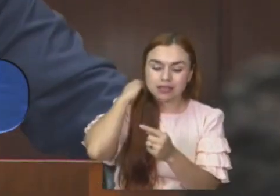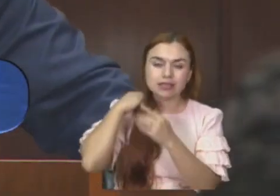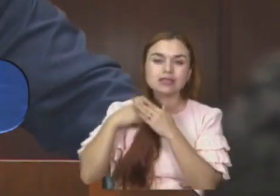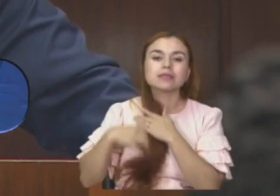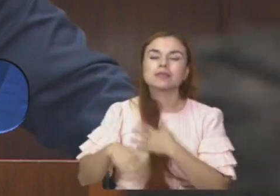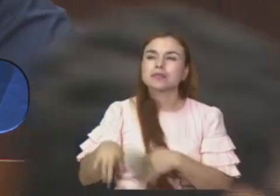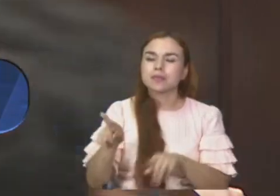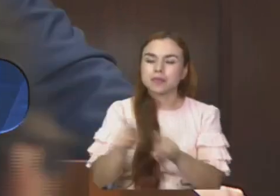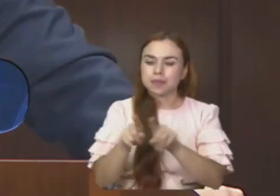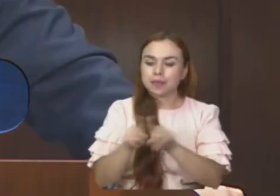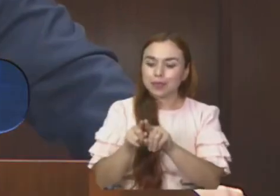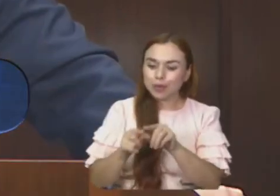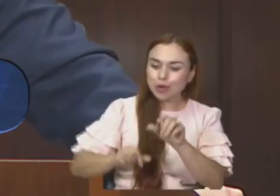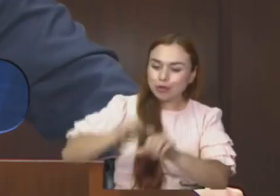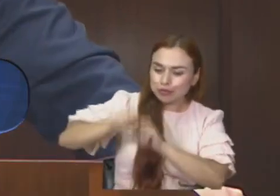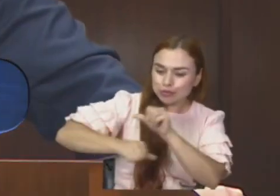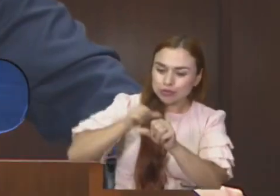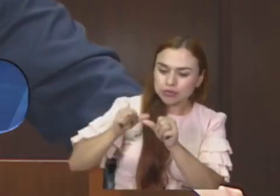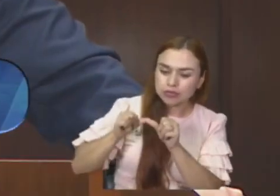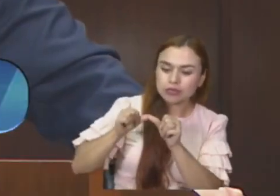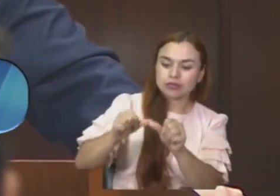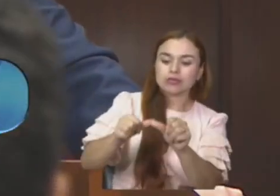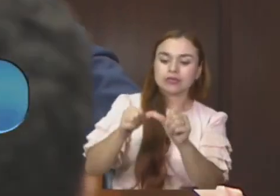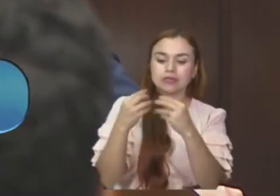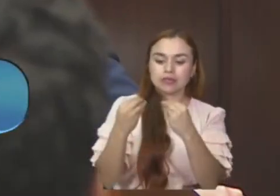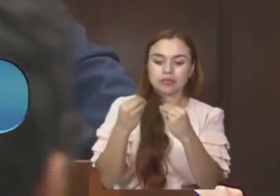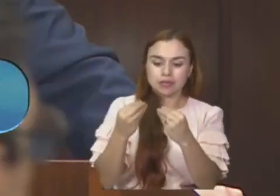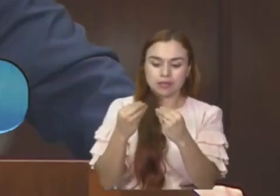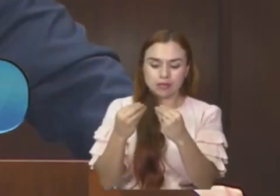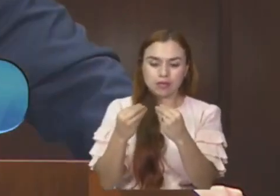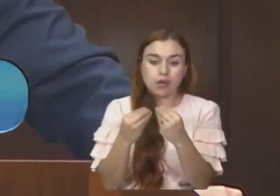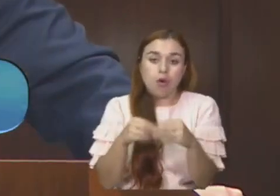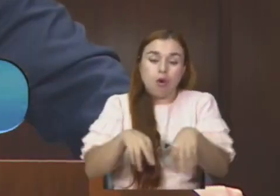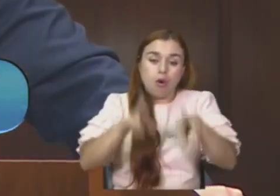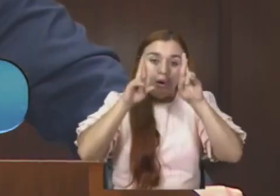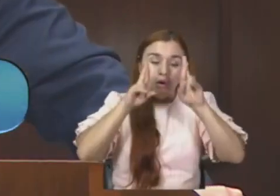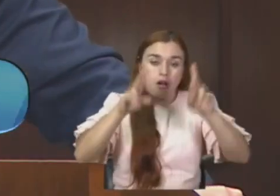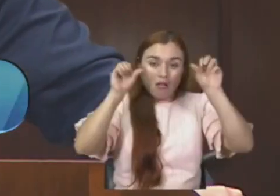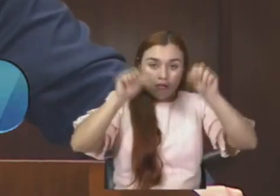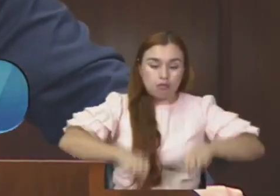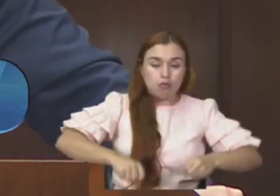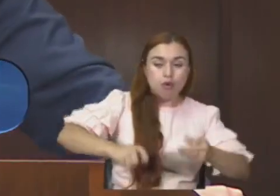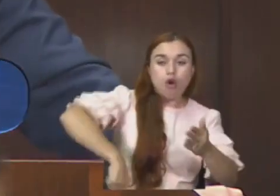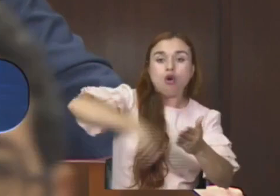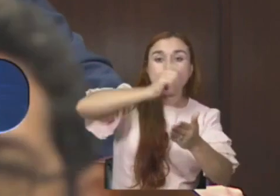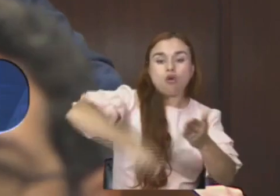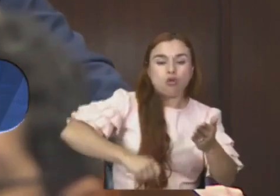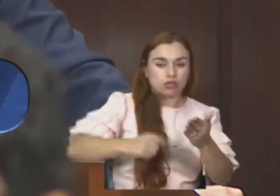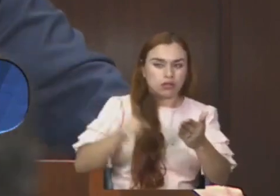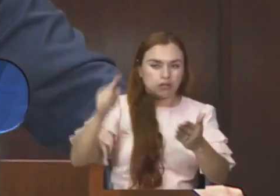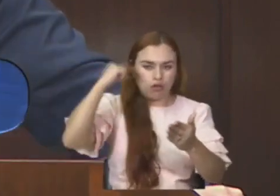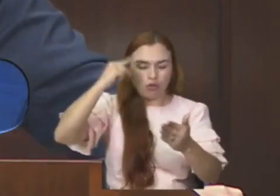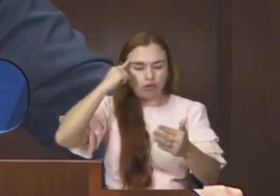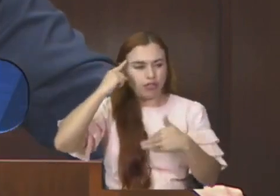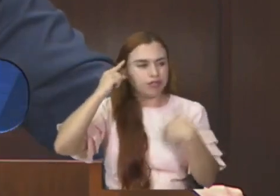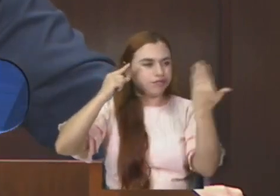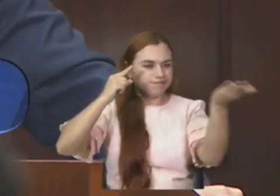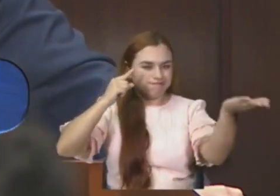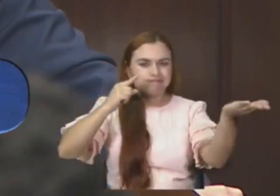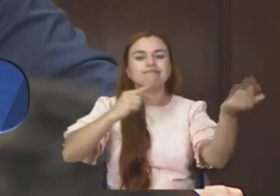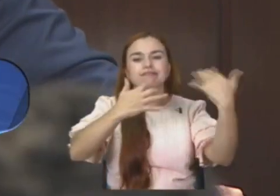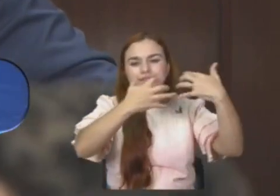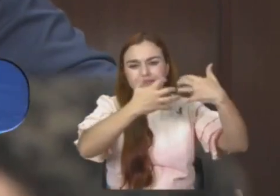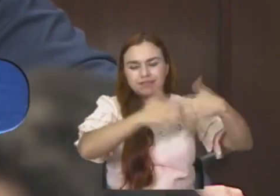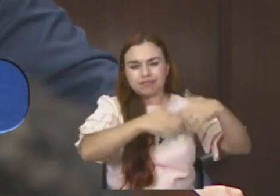y todos sus recursos para que las partes firmen un contrato que sea de beneficio mutuo y que sea